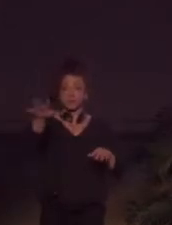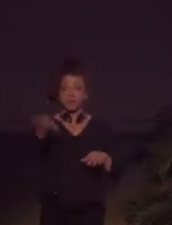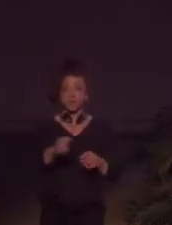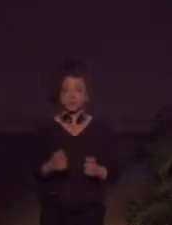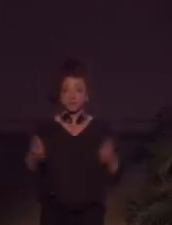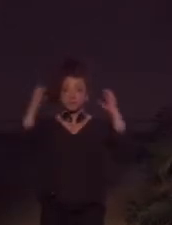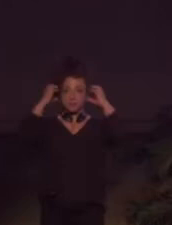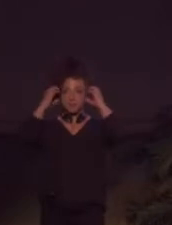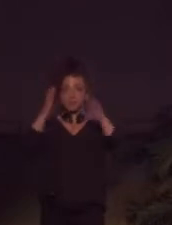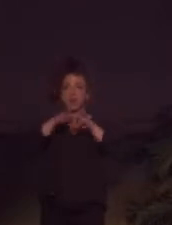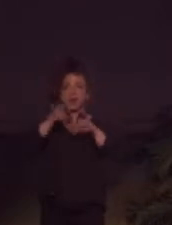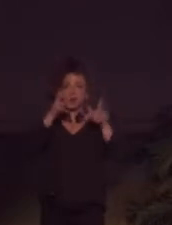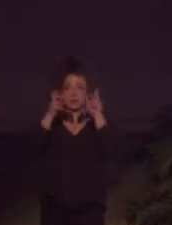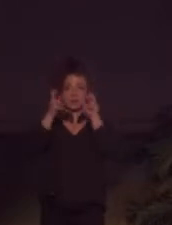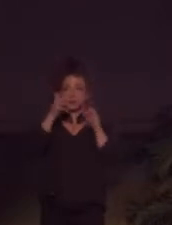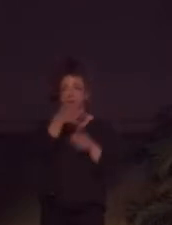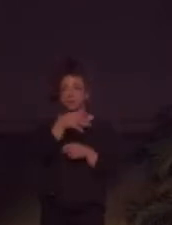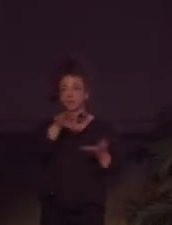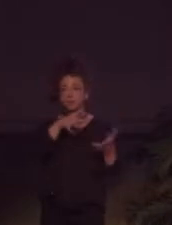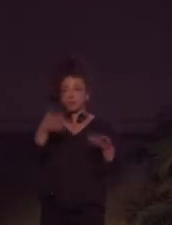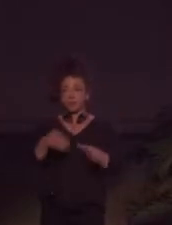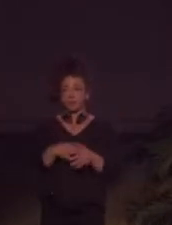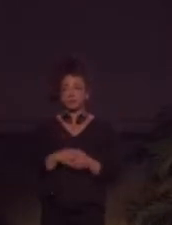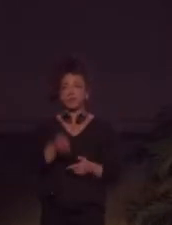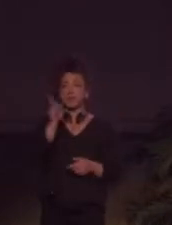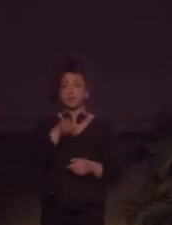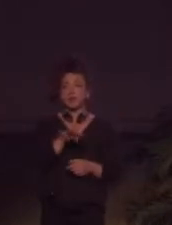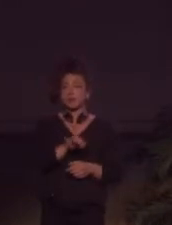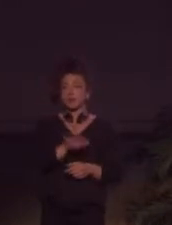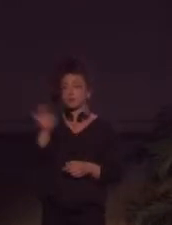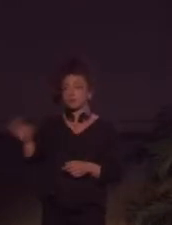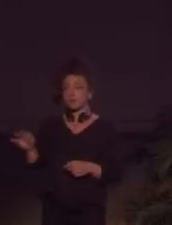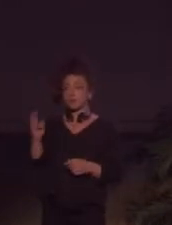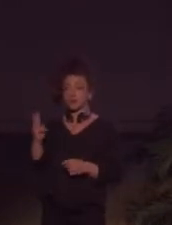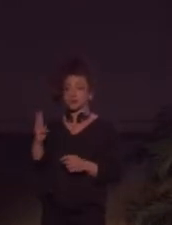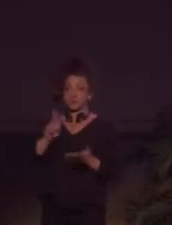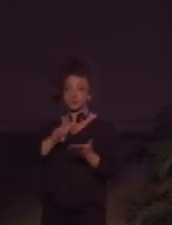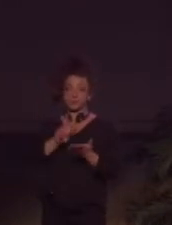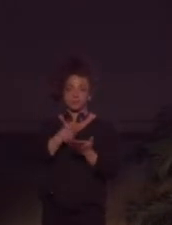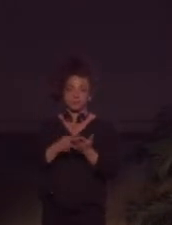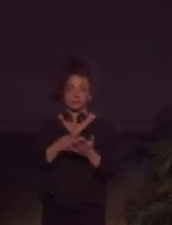asko, eta hemen daukagu ere bai zaina hezkuntzako interpretegak.